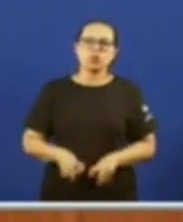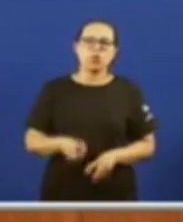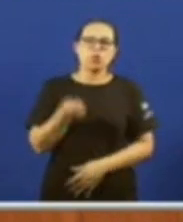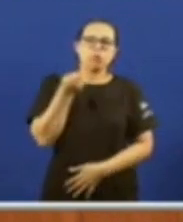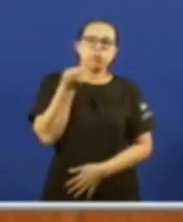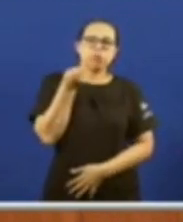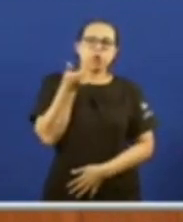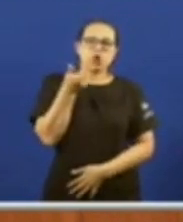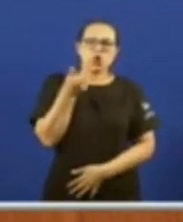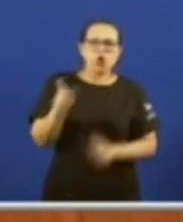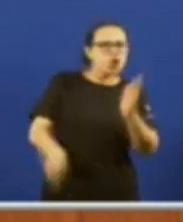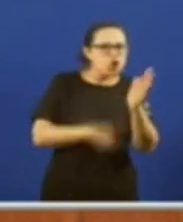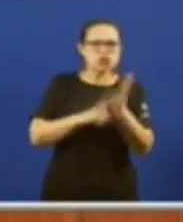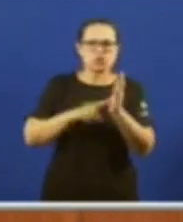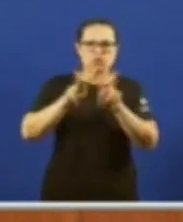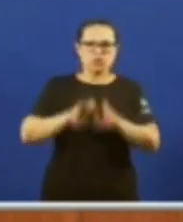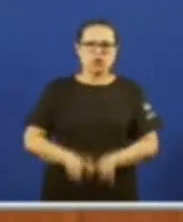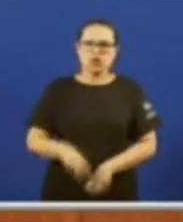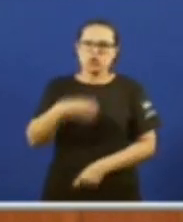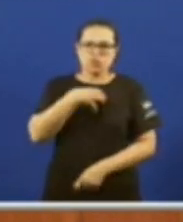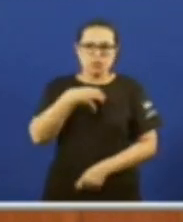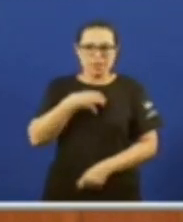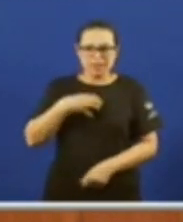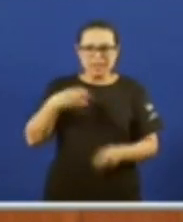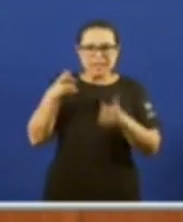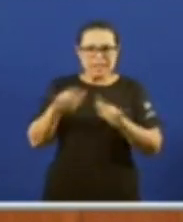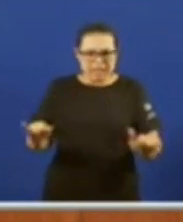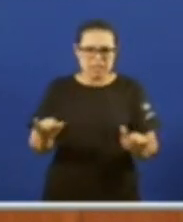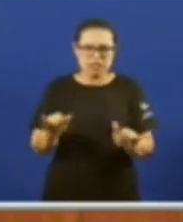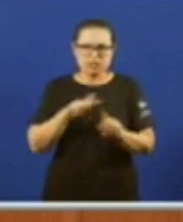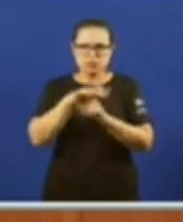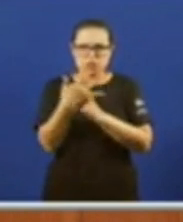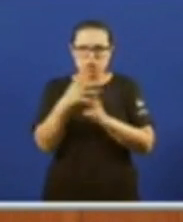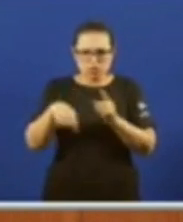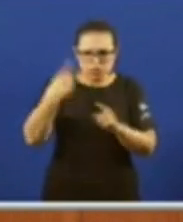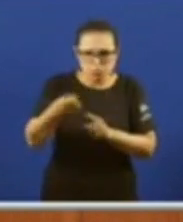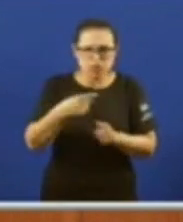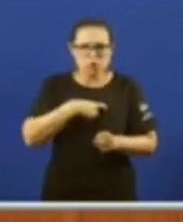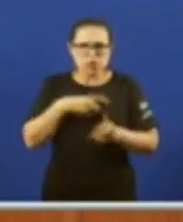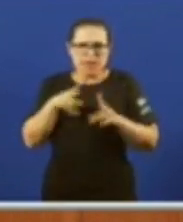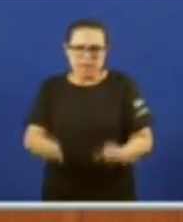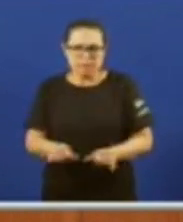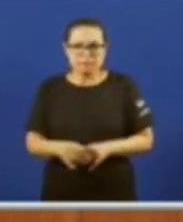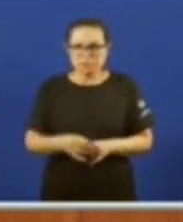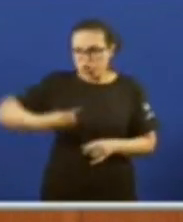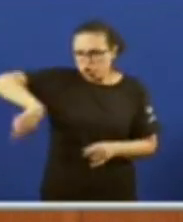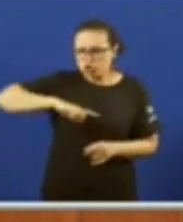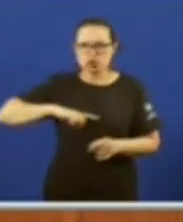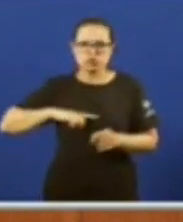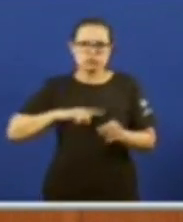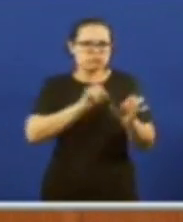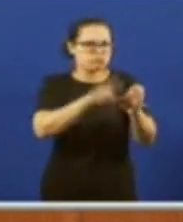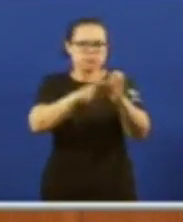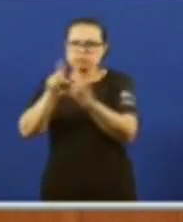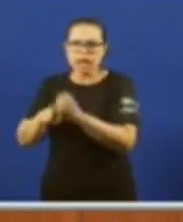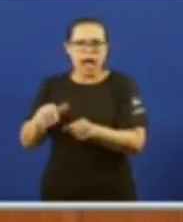investigara absolutamente todo, e nin tan siquiera se puxeron a traballar despois dunha situación tan grave como aquela. Nós, desde logo, imos traballar en todos os